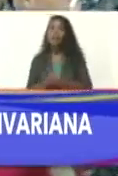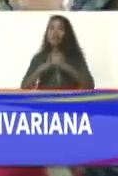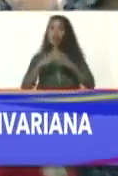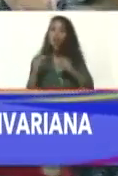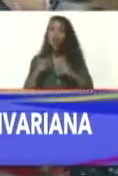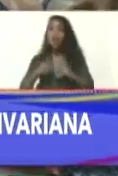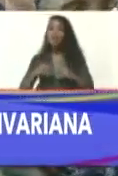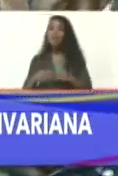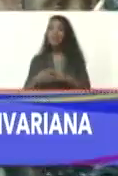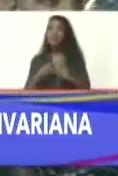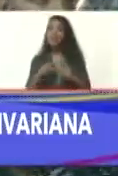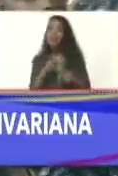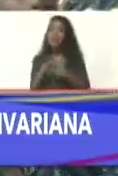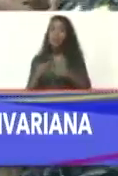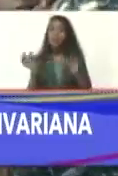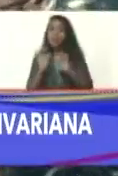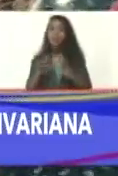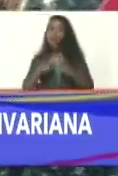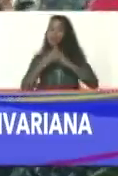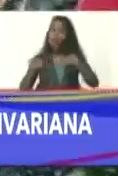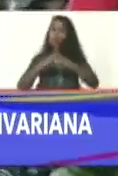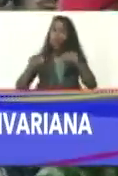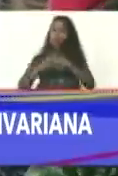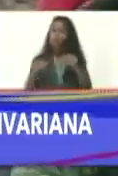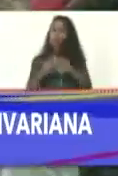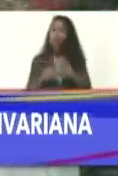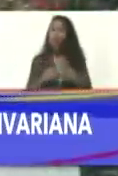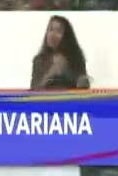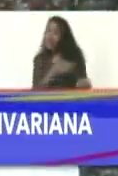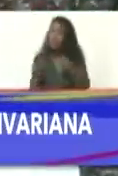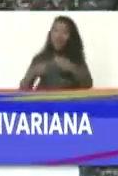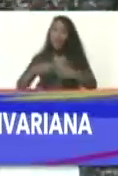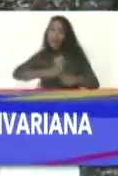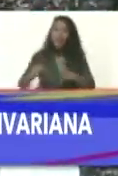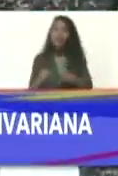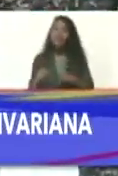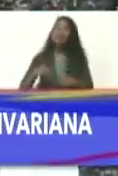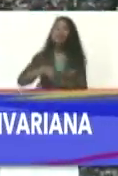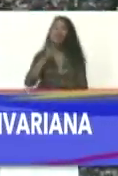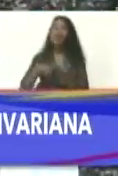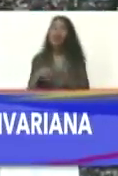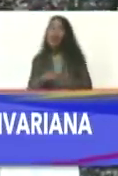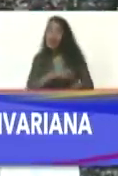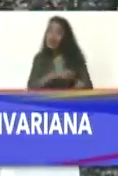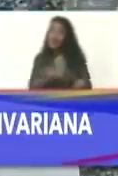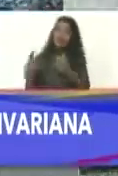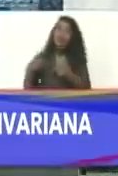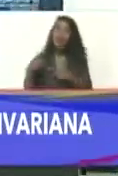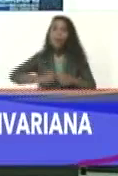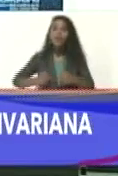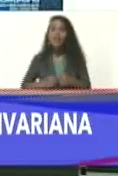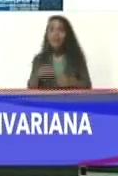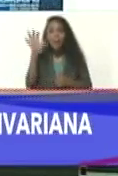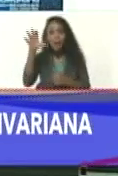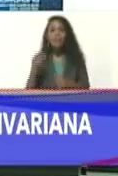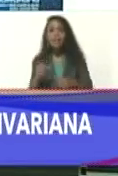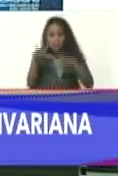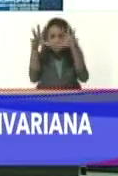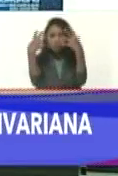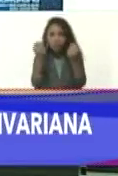narcotráfico y al delito, todo, que vaya a la Policía Nacional, que vaya a las policías del país. ¿Entendido?